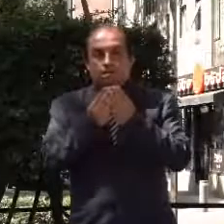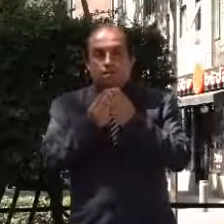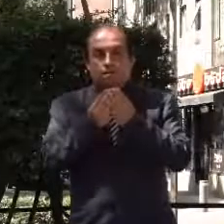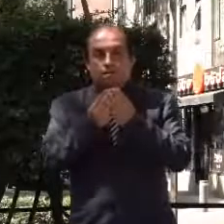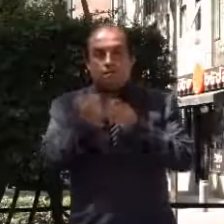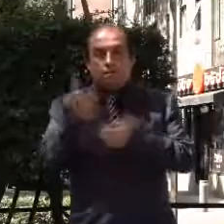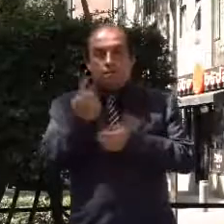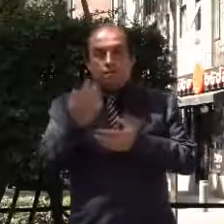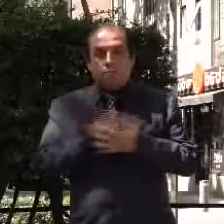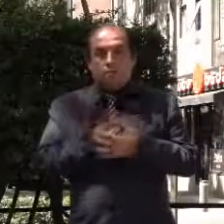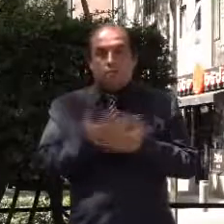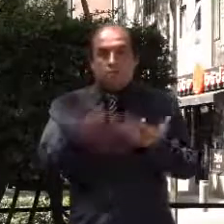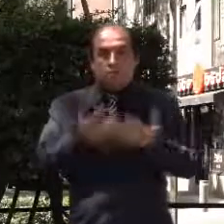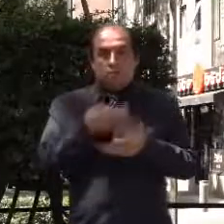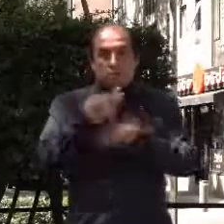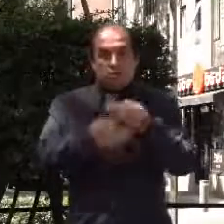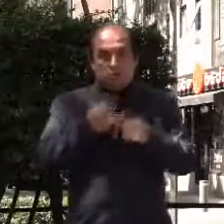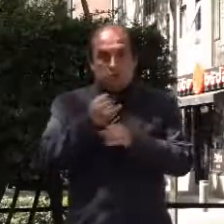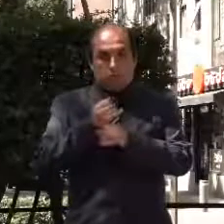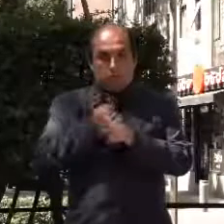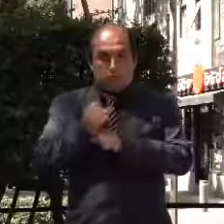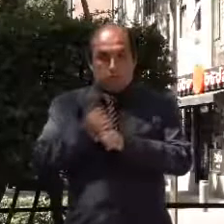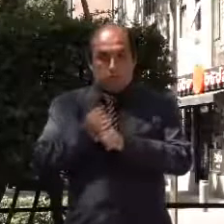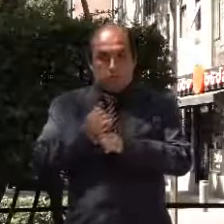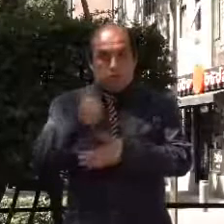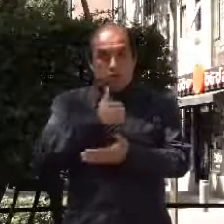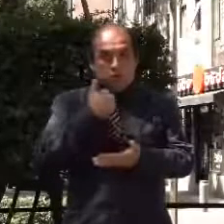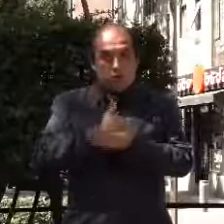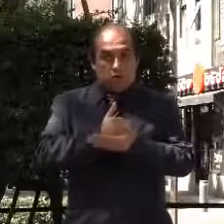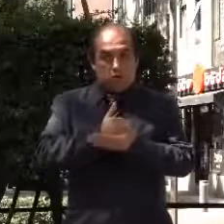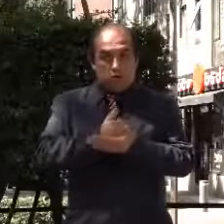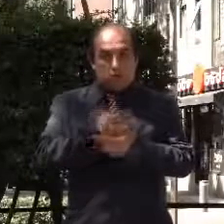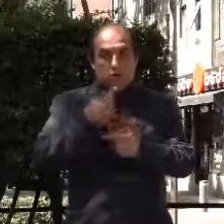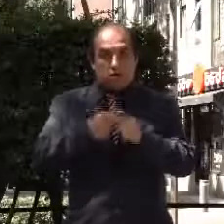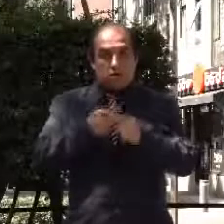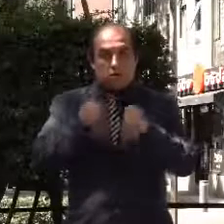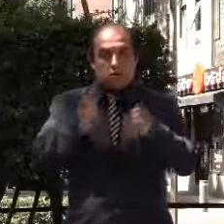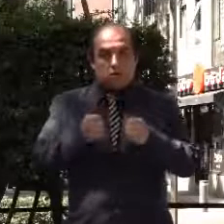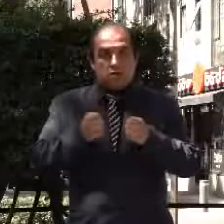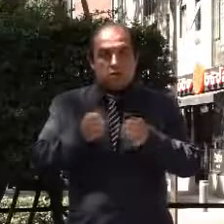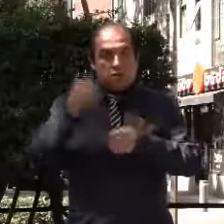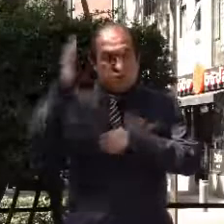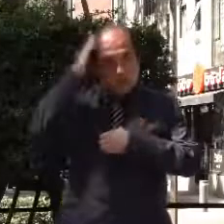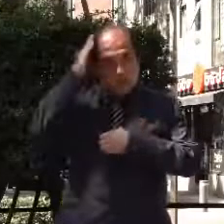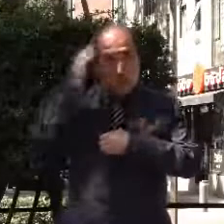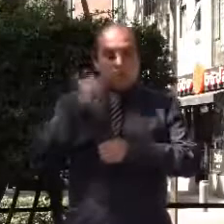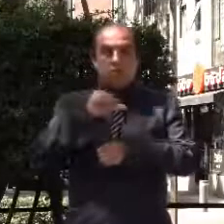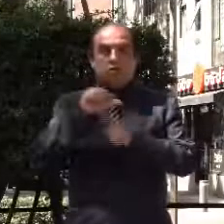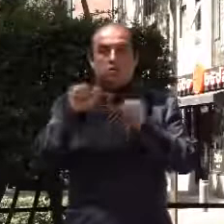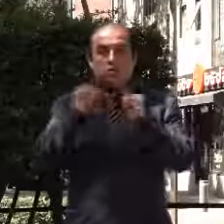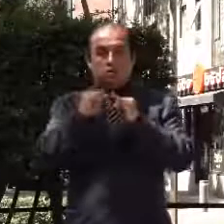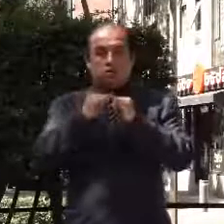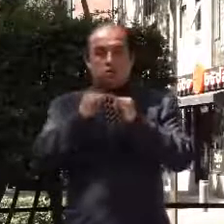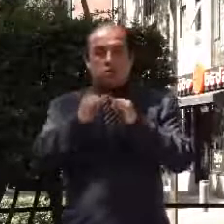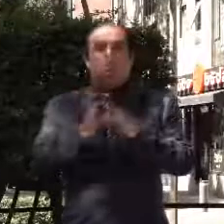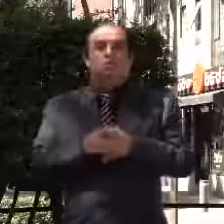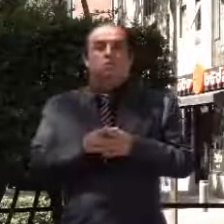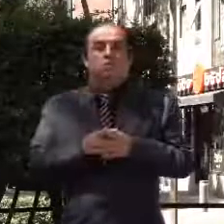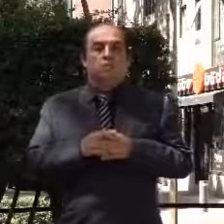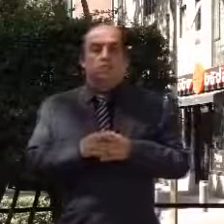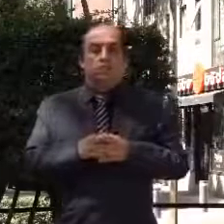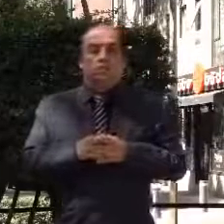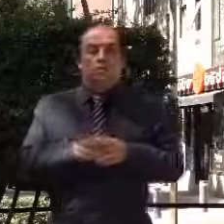ejecutado órdenes de aprehensión. En la ciudad, quienes están al frente de las instituciones, tanto